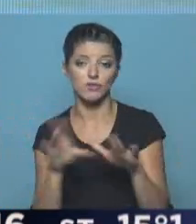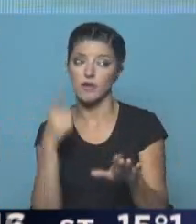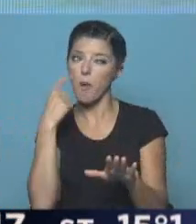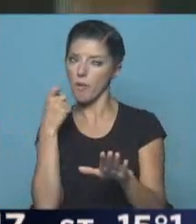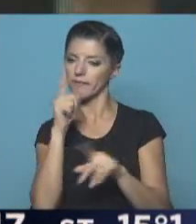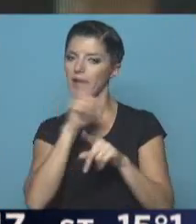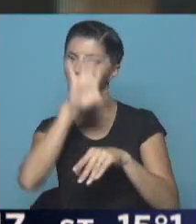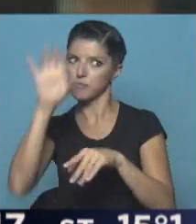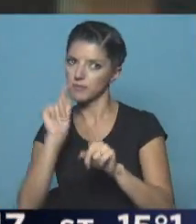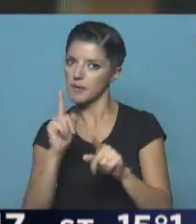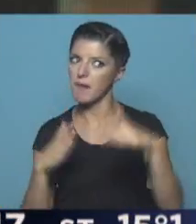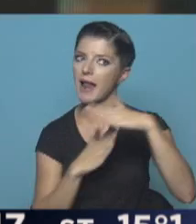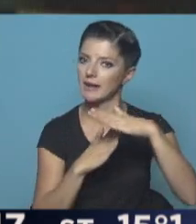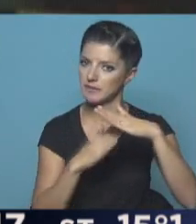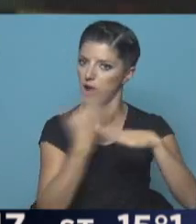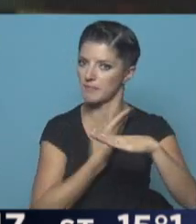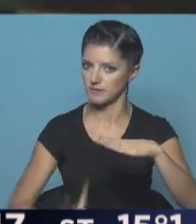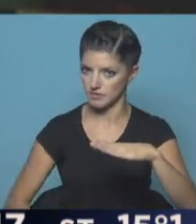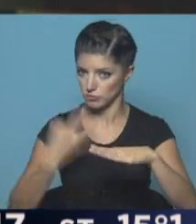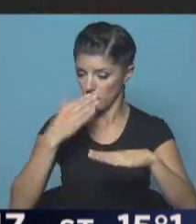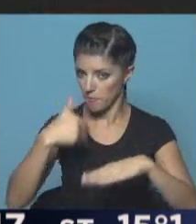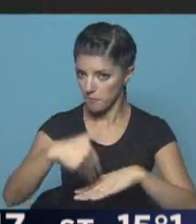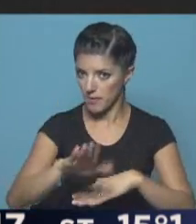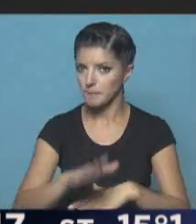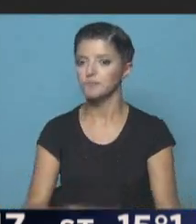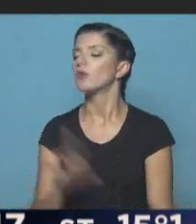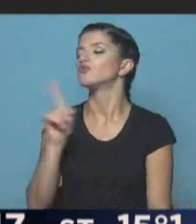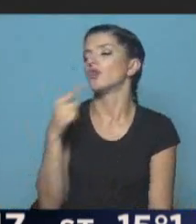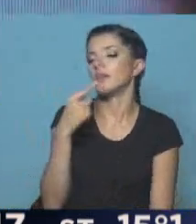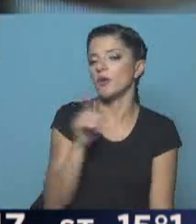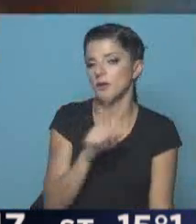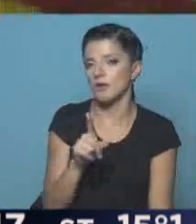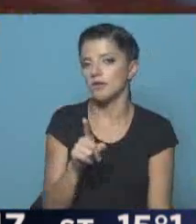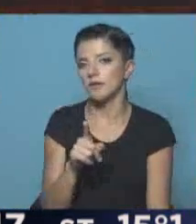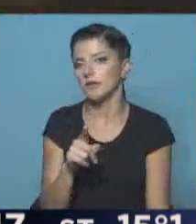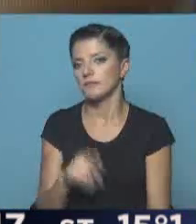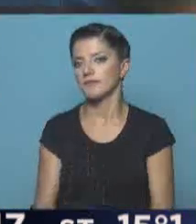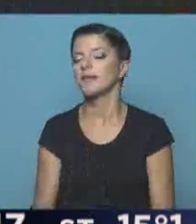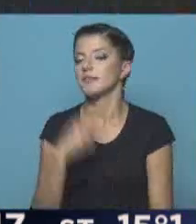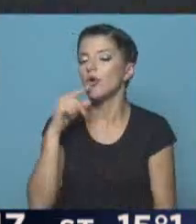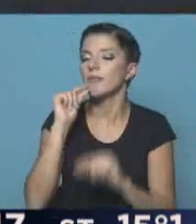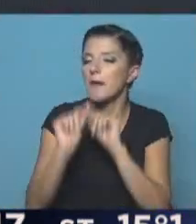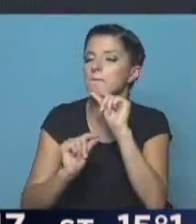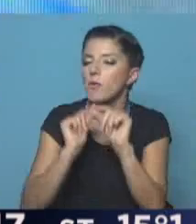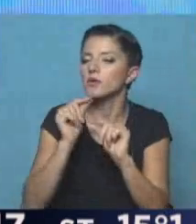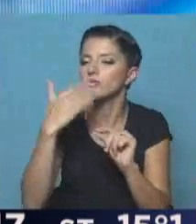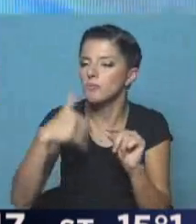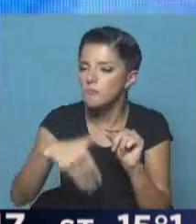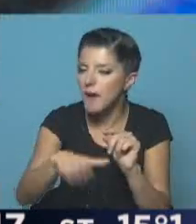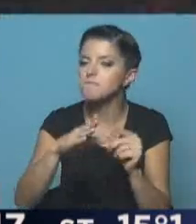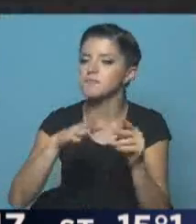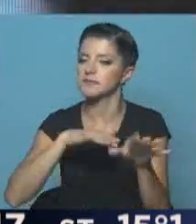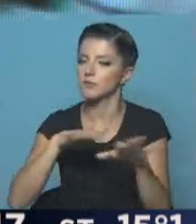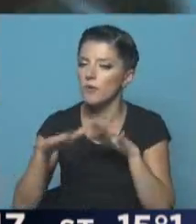eso y posiblemente vamos a seguir encontrándonos con esto. No digo que no esté trabada la situación, digo que se está empezando a definir un contorno,